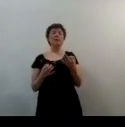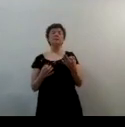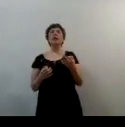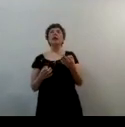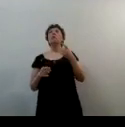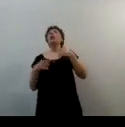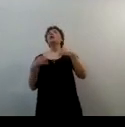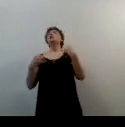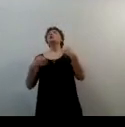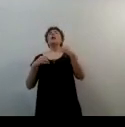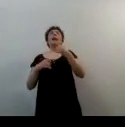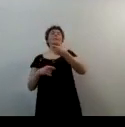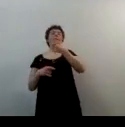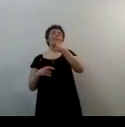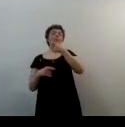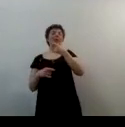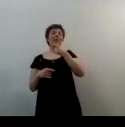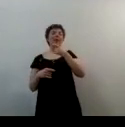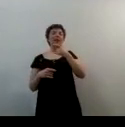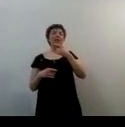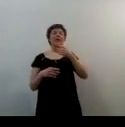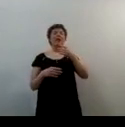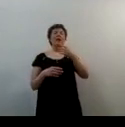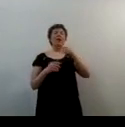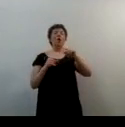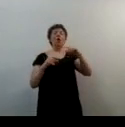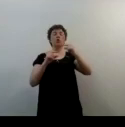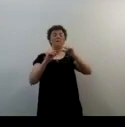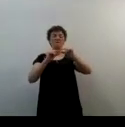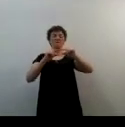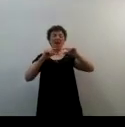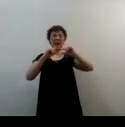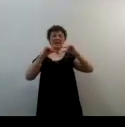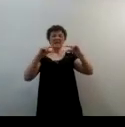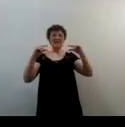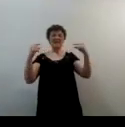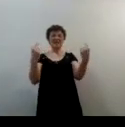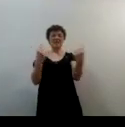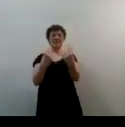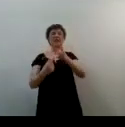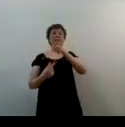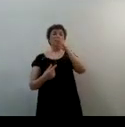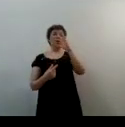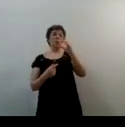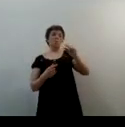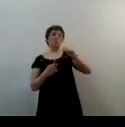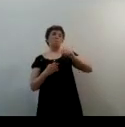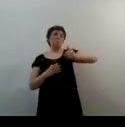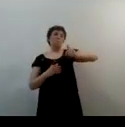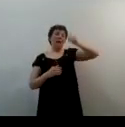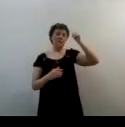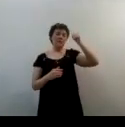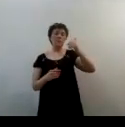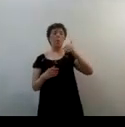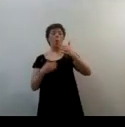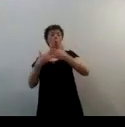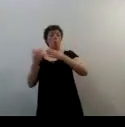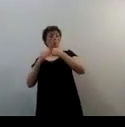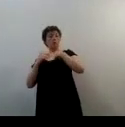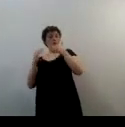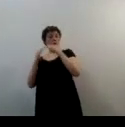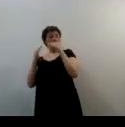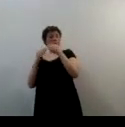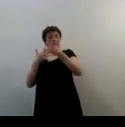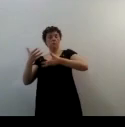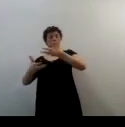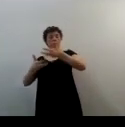pizza más de fast food, que la masa es mucho más gorda y tal, pues obviamente veo más carbohidrato. O, por ejemplo, me hago una pizza yo en casa y una pizza pues